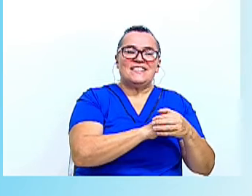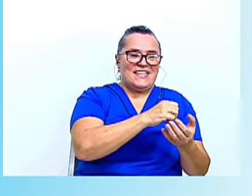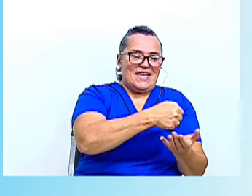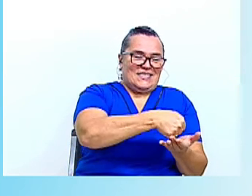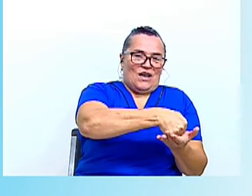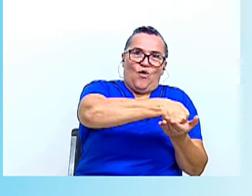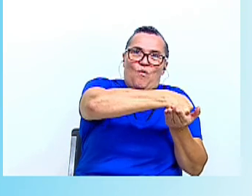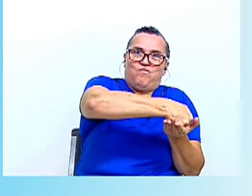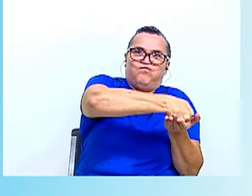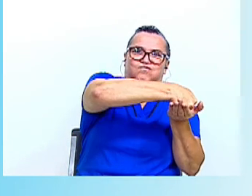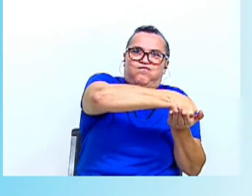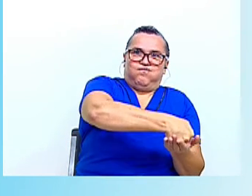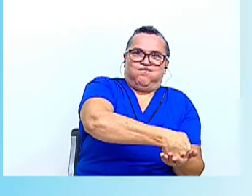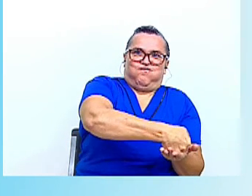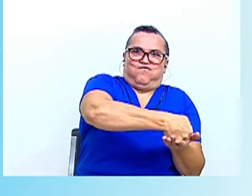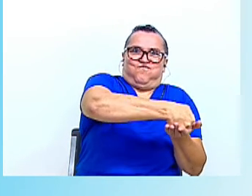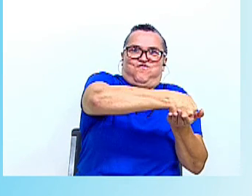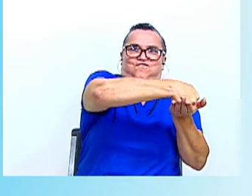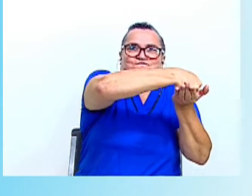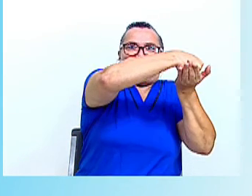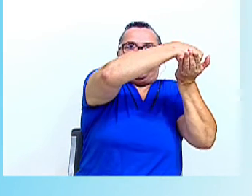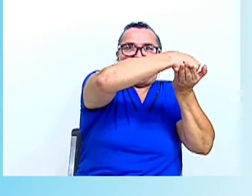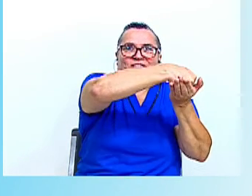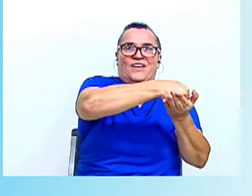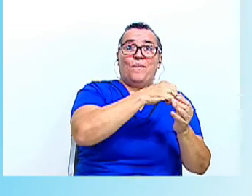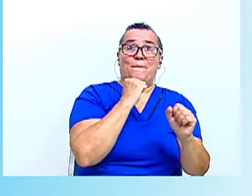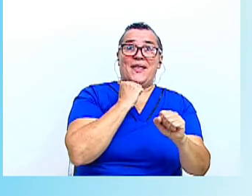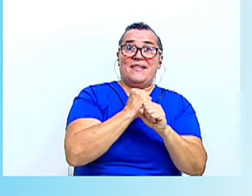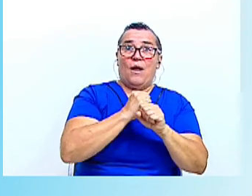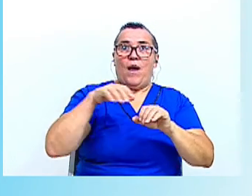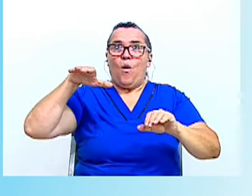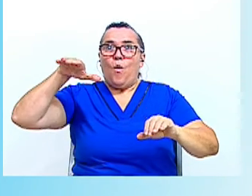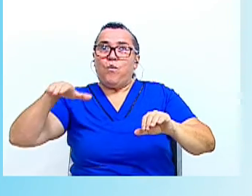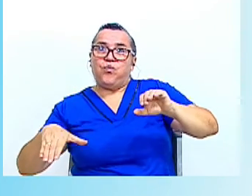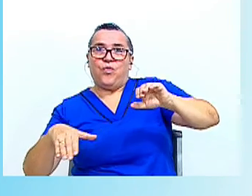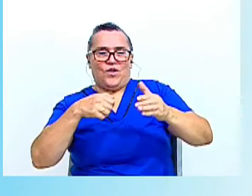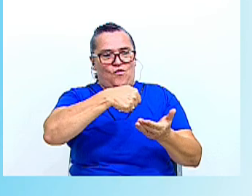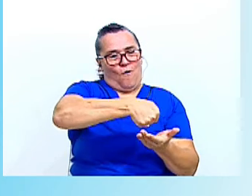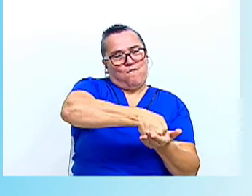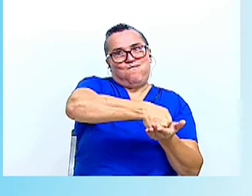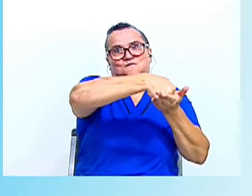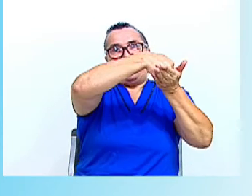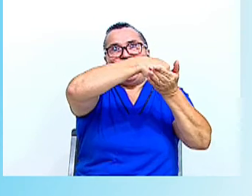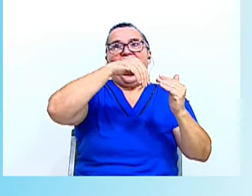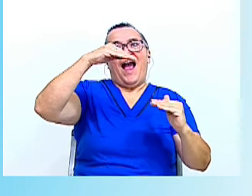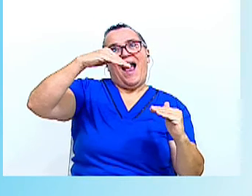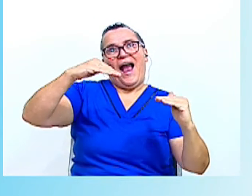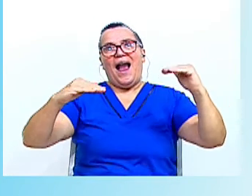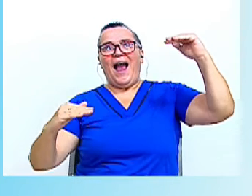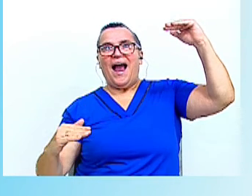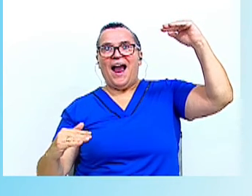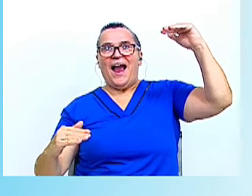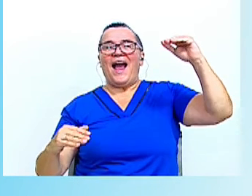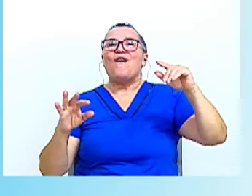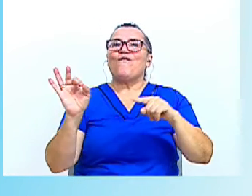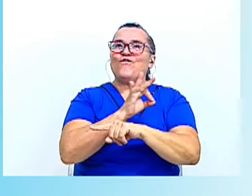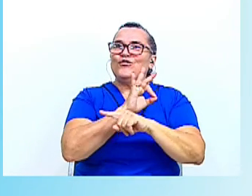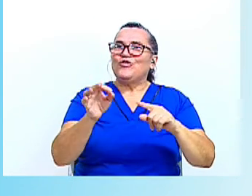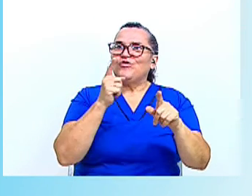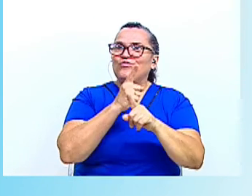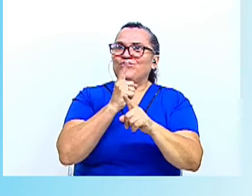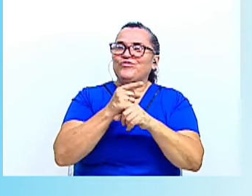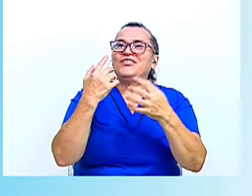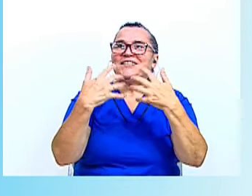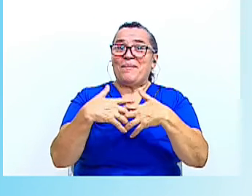voy a tener que vencer con mi trabajo, con mi potencia, para poder llevar a cabo el buen funcionamiento de